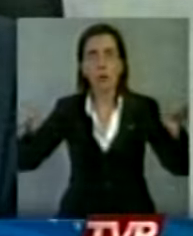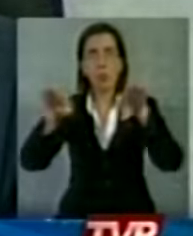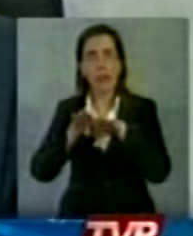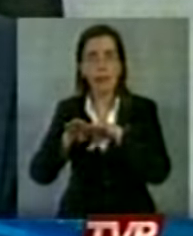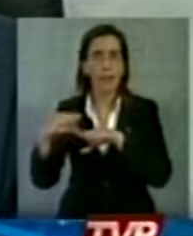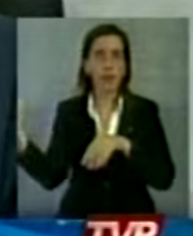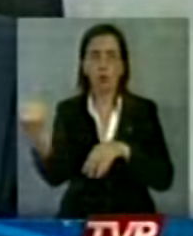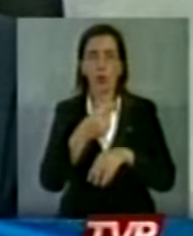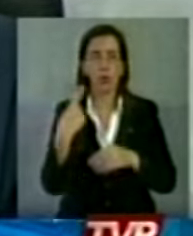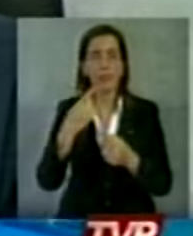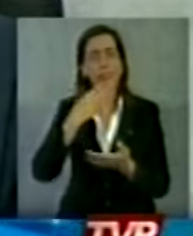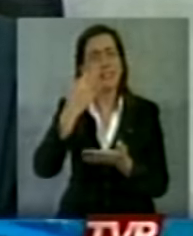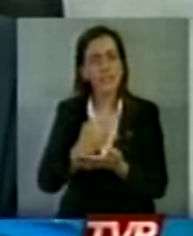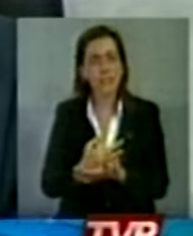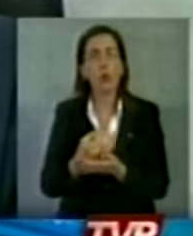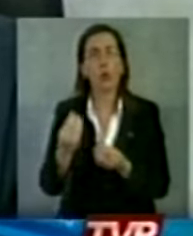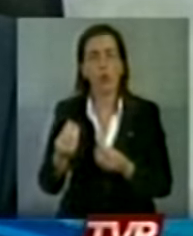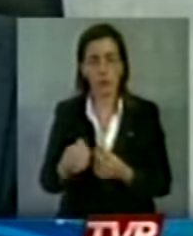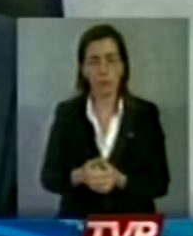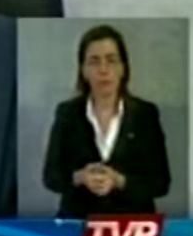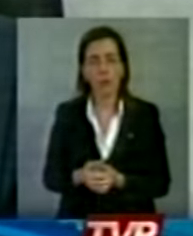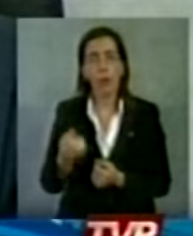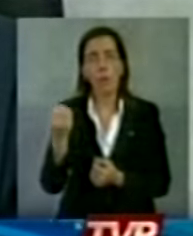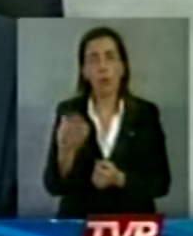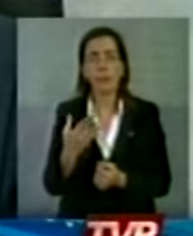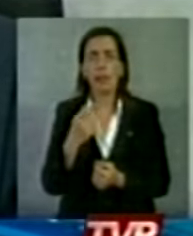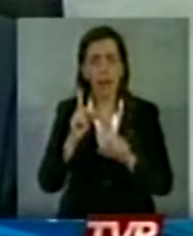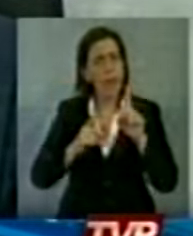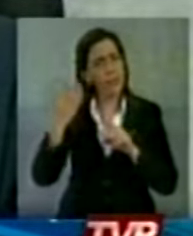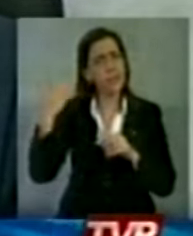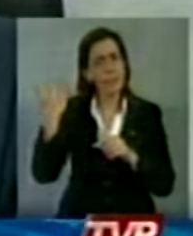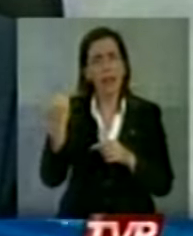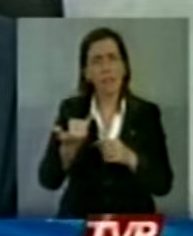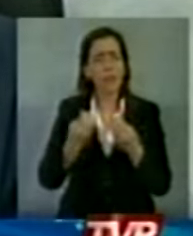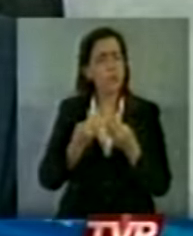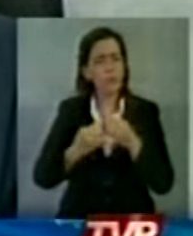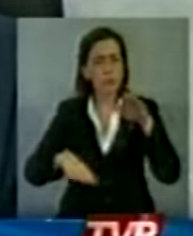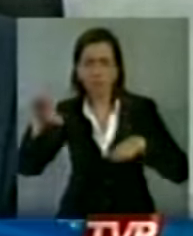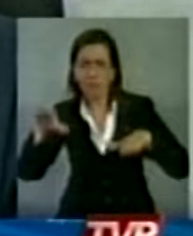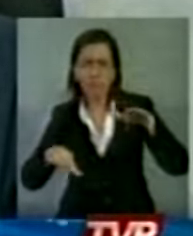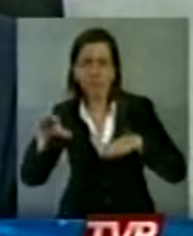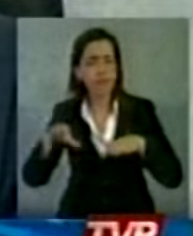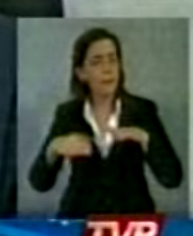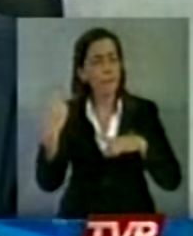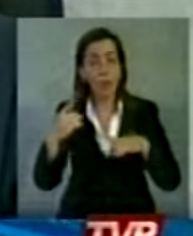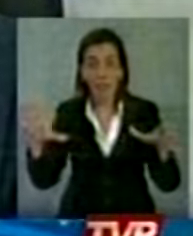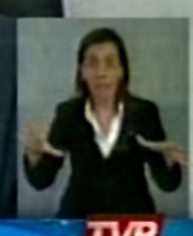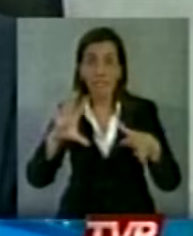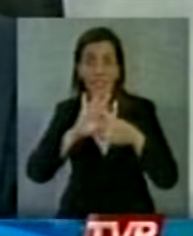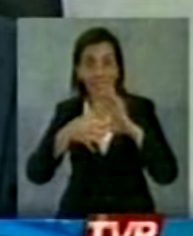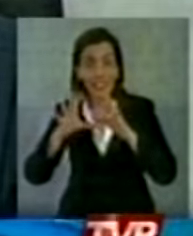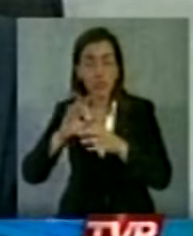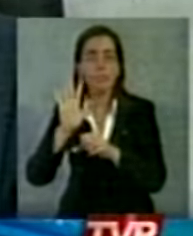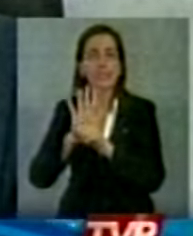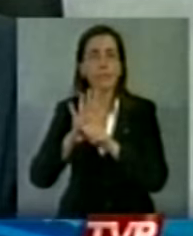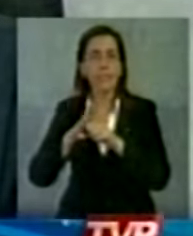institucionales que en muchos casos profundizó la desigualdad inicial. La Federación fue la respuesta